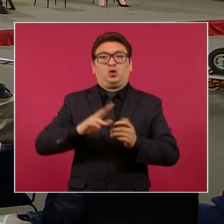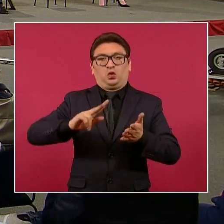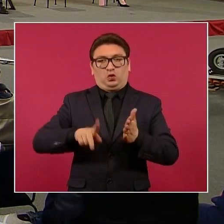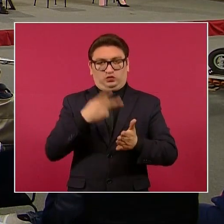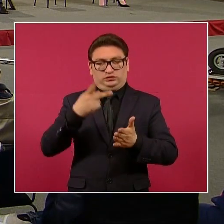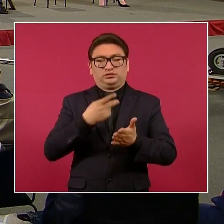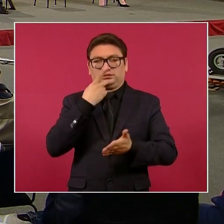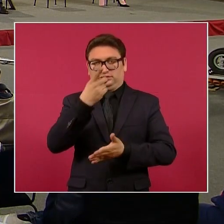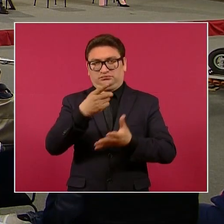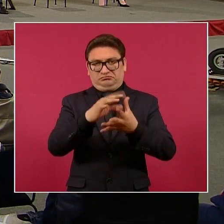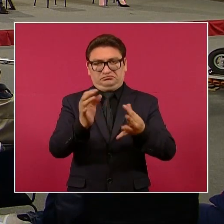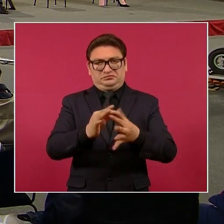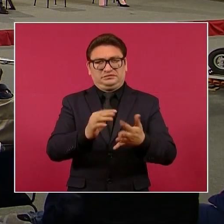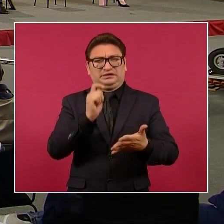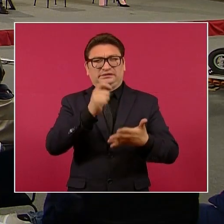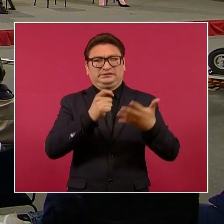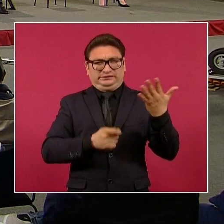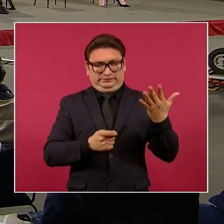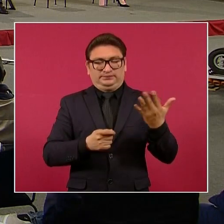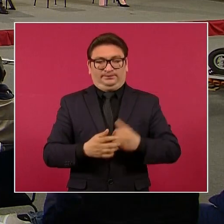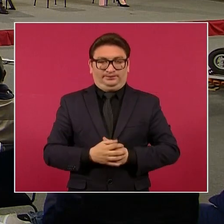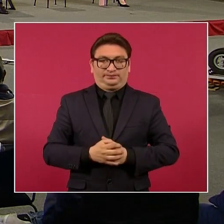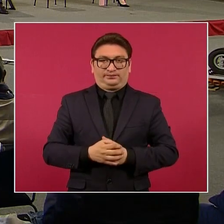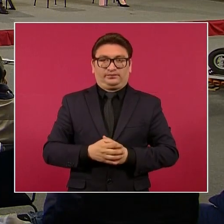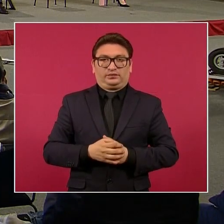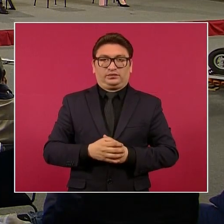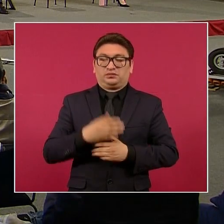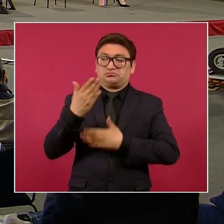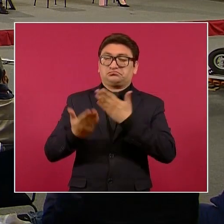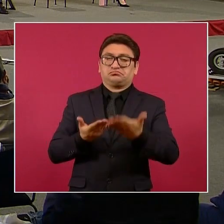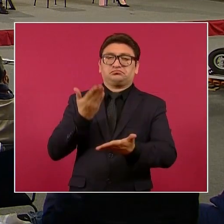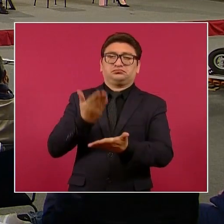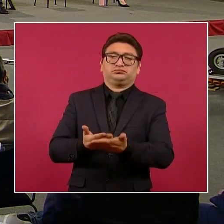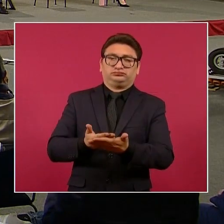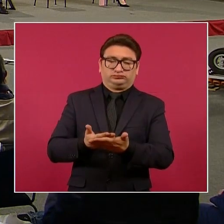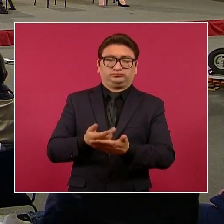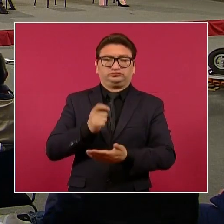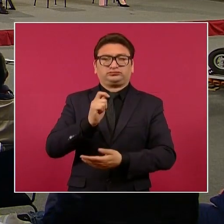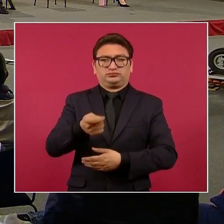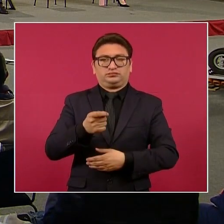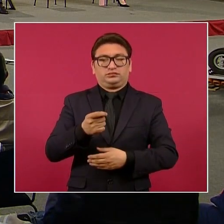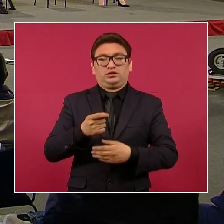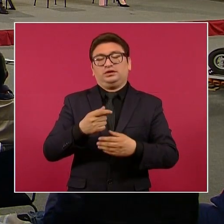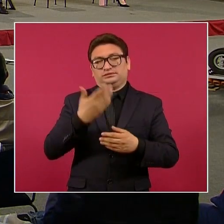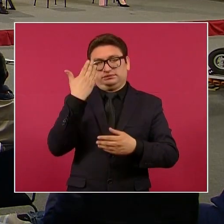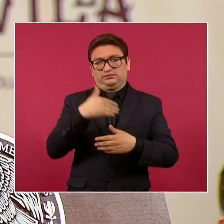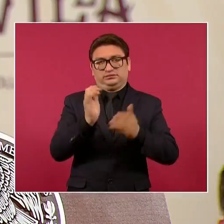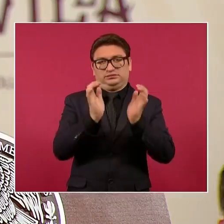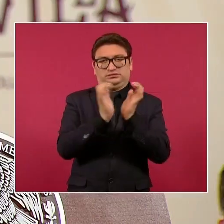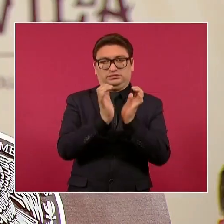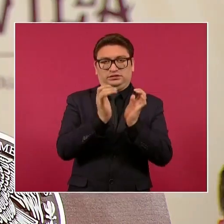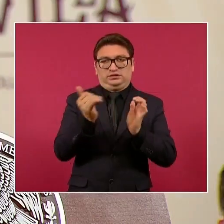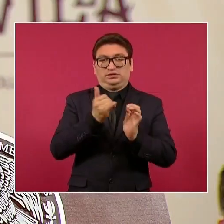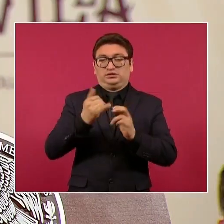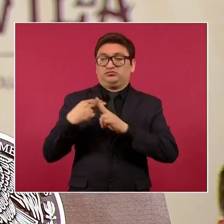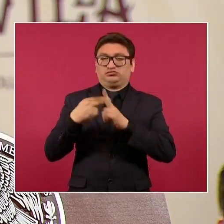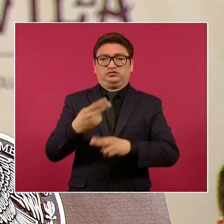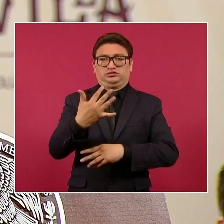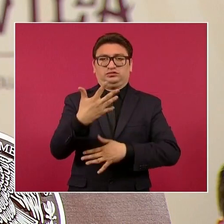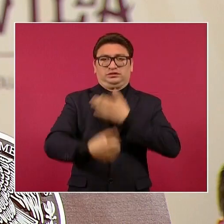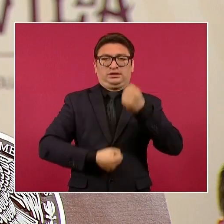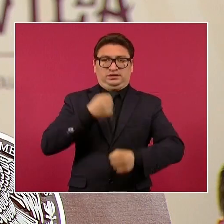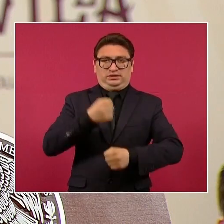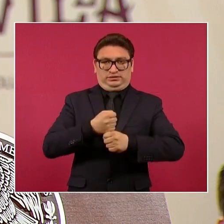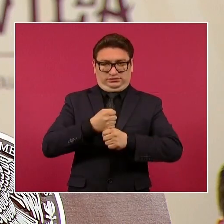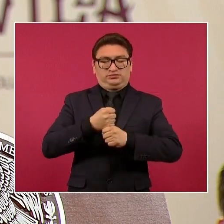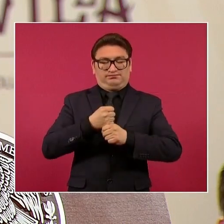rápidamente. Va una demanda muy sentida. Les he platicado que Foviste cumplió recientemente 50 años. Y